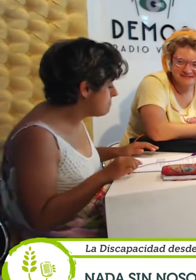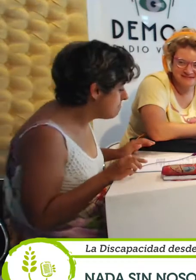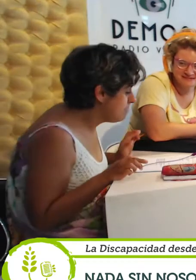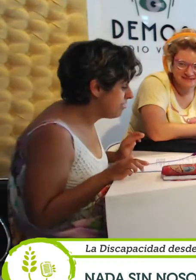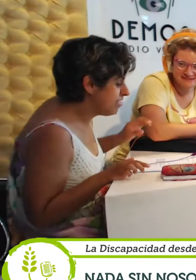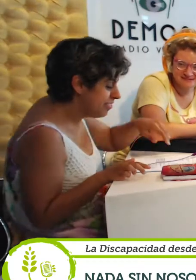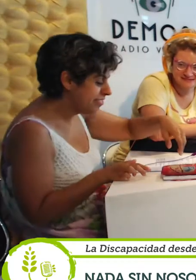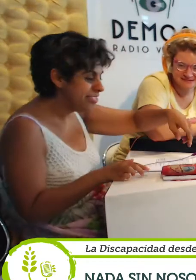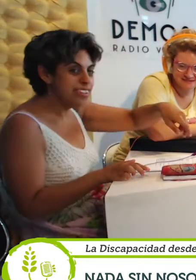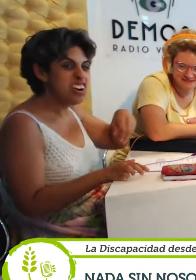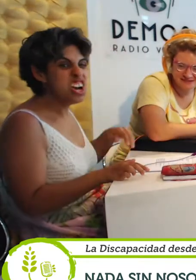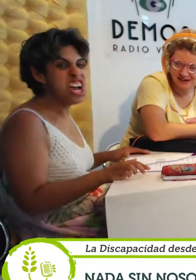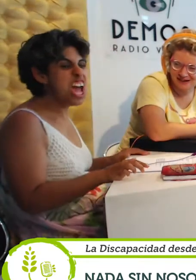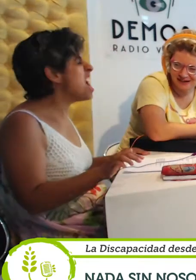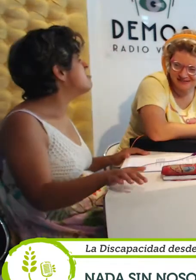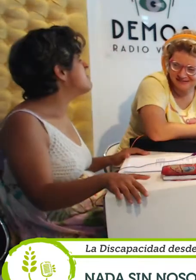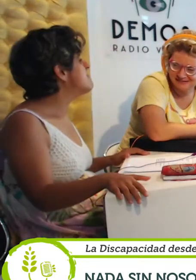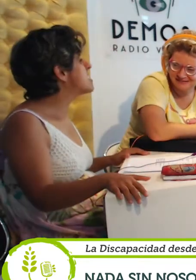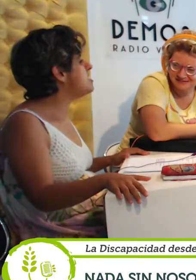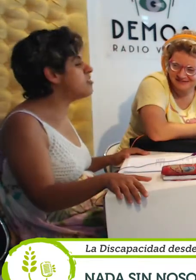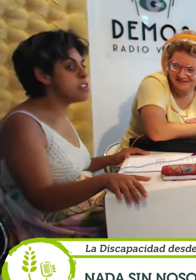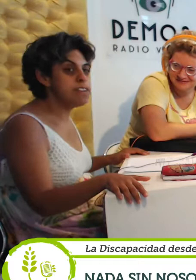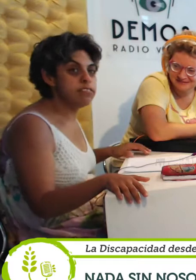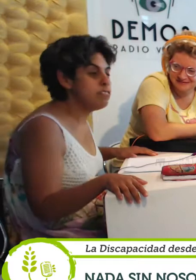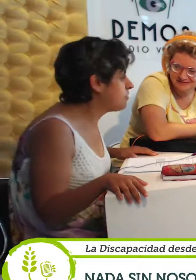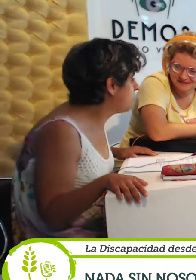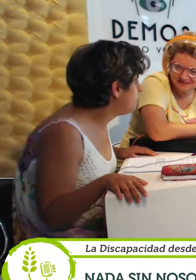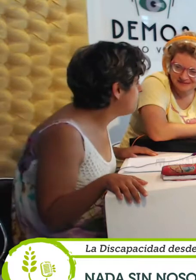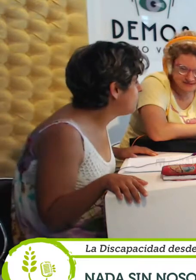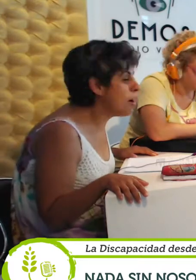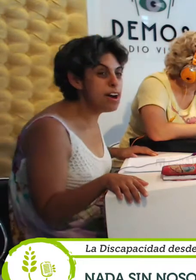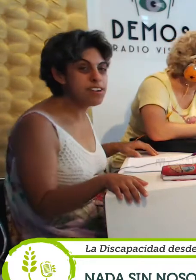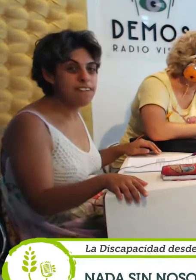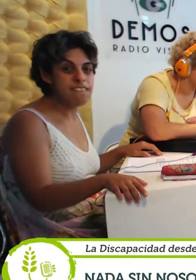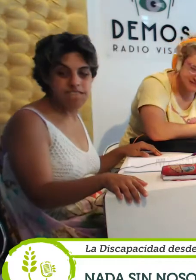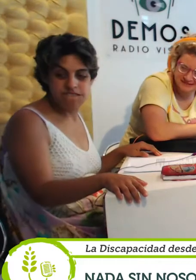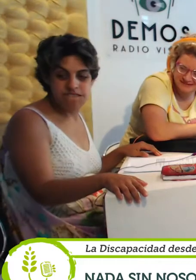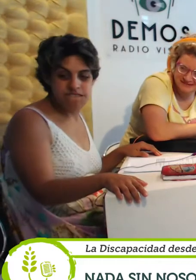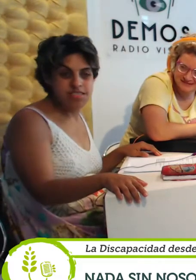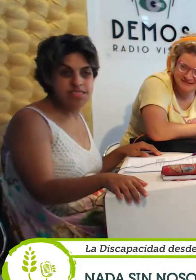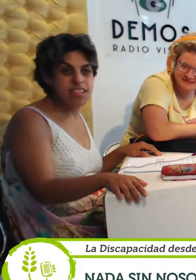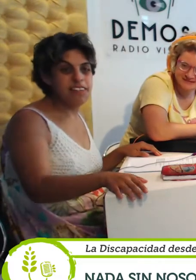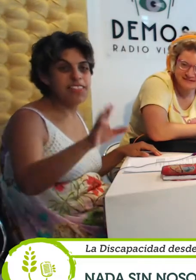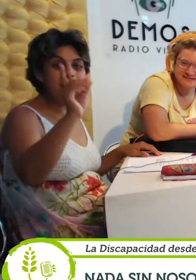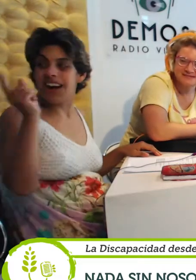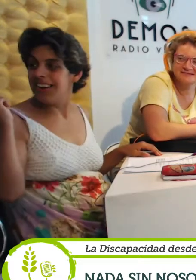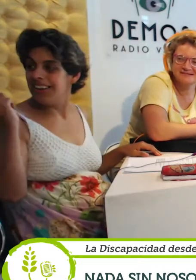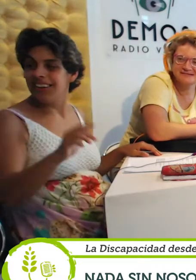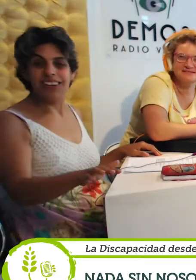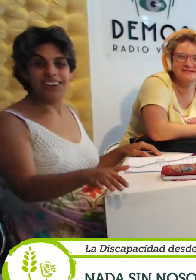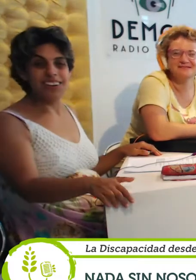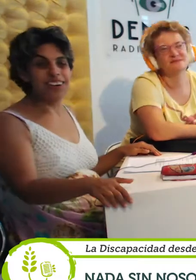tema se llama No hay límites. Qué lindo tema. Sí, a ver. A ver. A ver. A ver. A